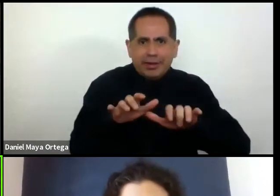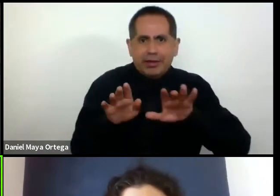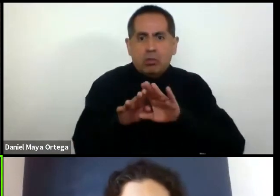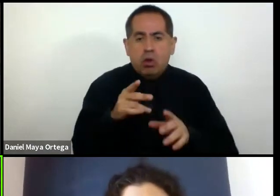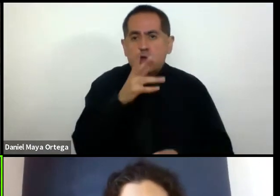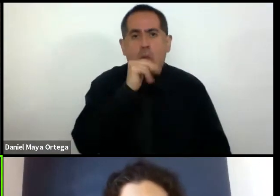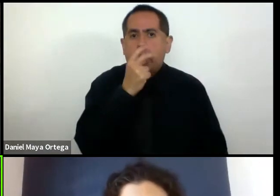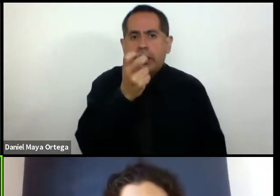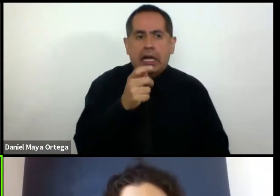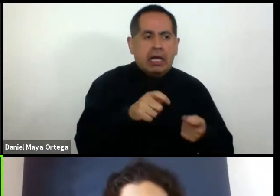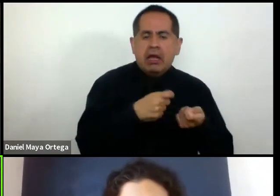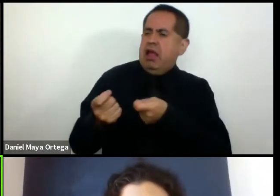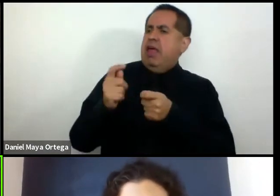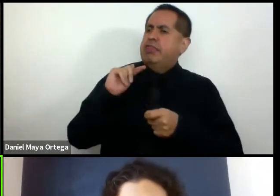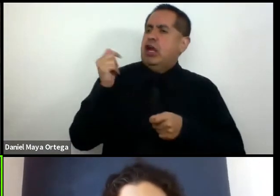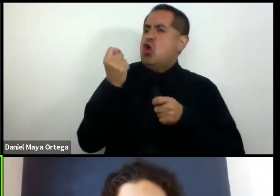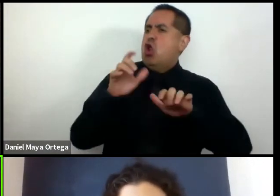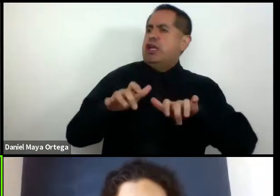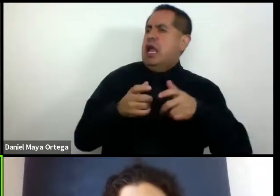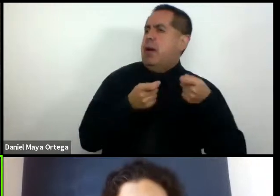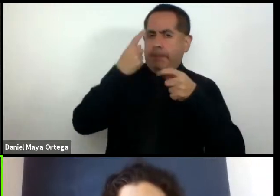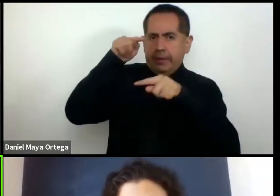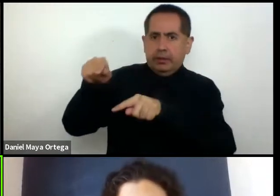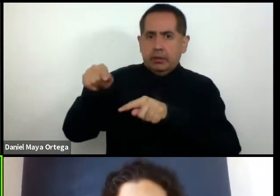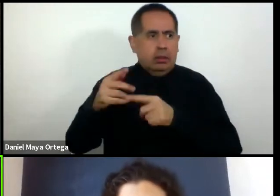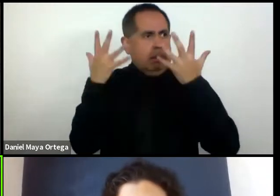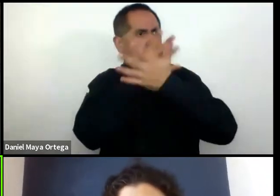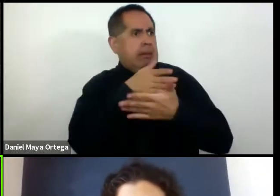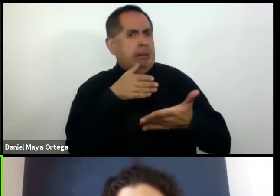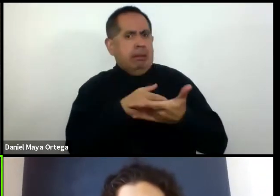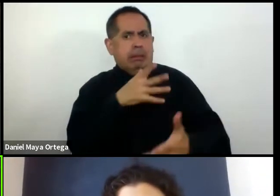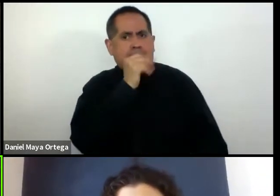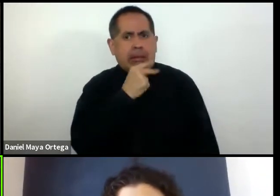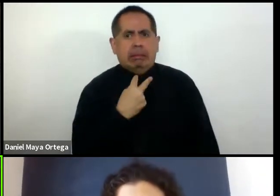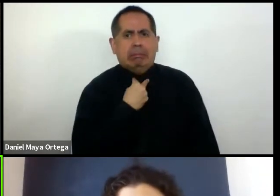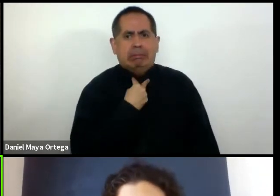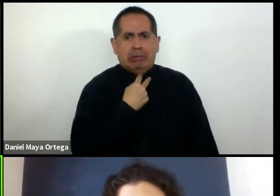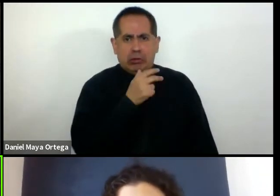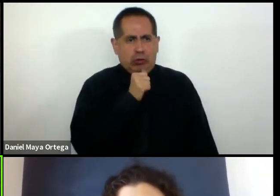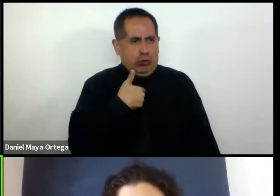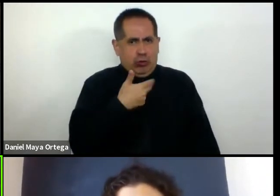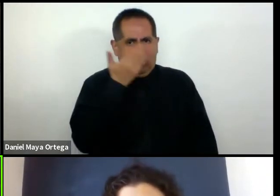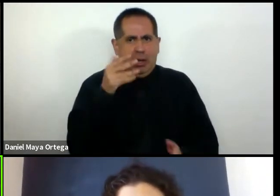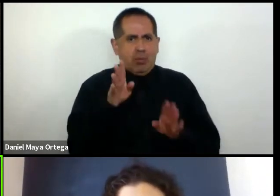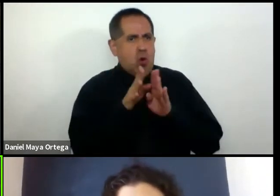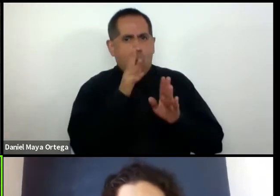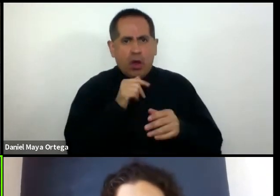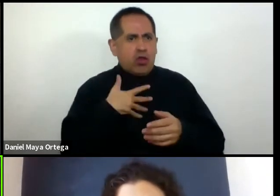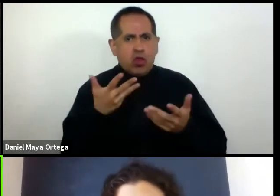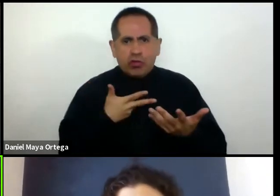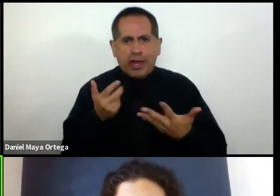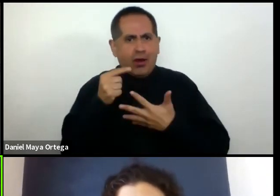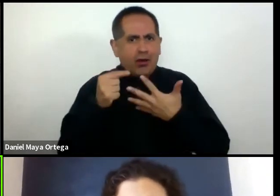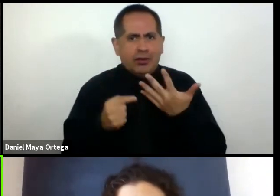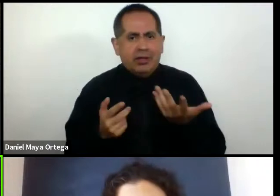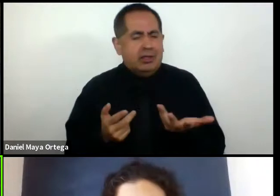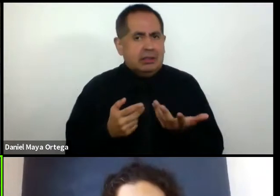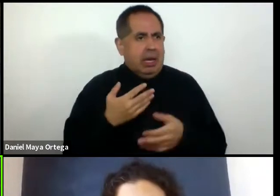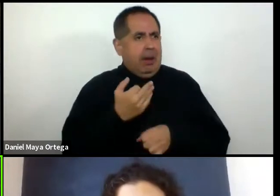un obstáculo adicional de los que ya tenían, ¿no? Con este nuevo mundo tecnológico que viviremos a raíz de la